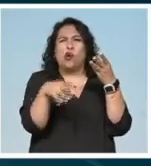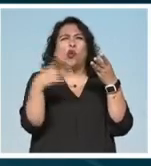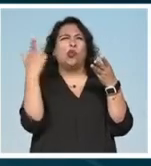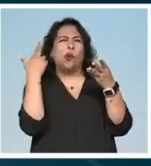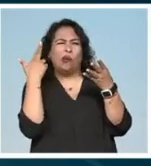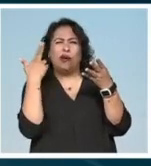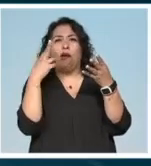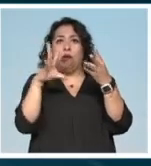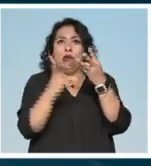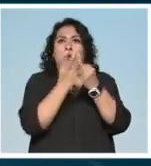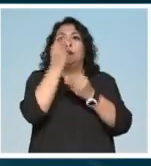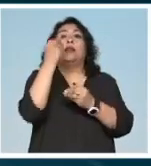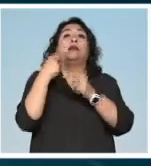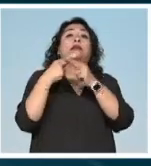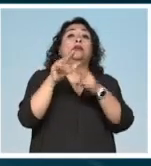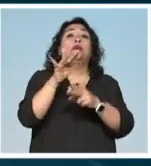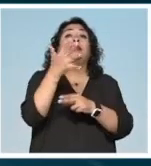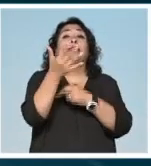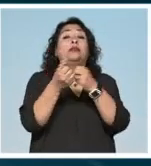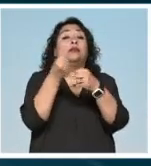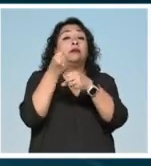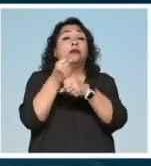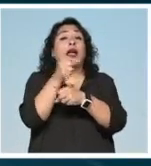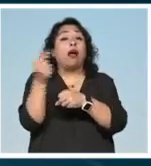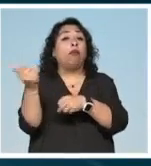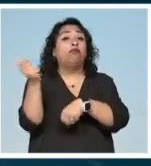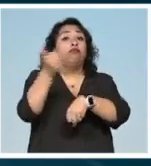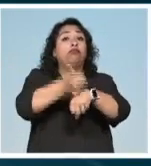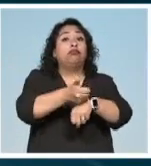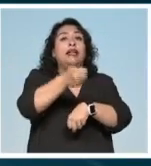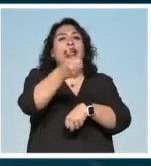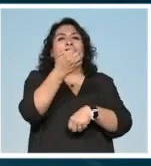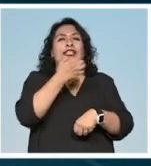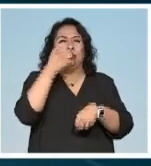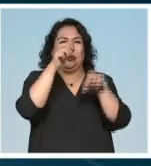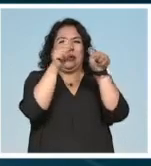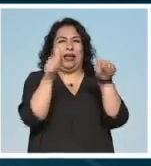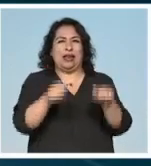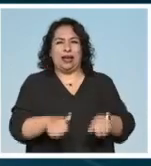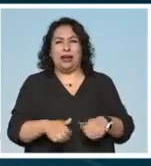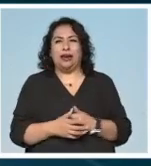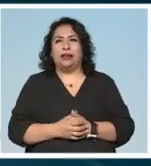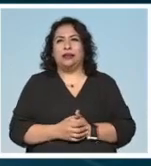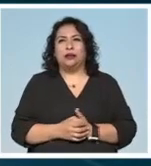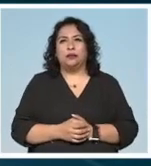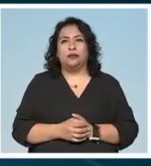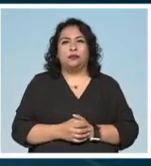sonoras, conmemora los 55 años del establecimiento de la Academia de Artes.